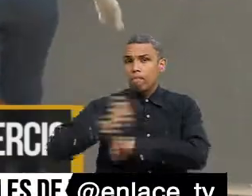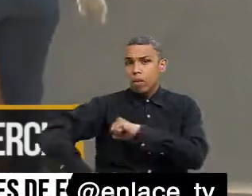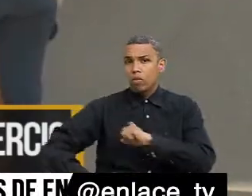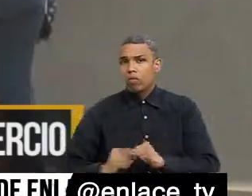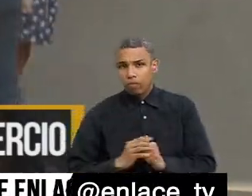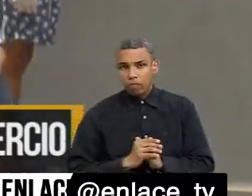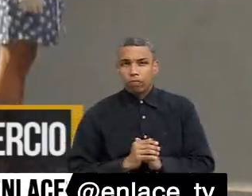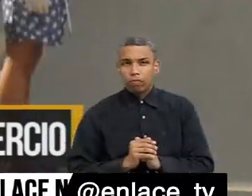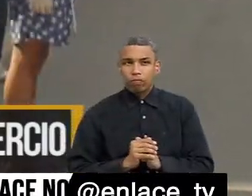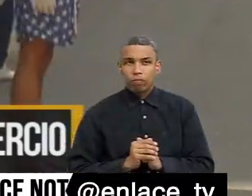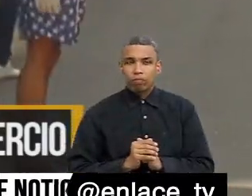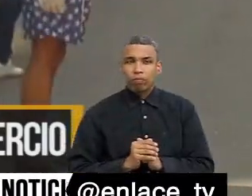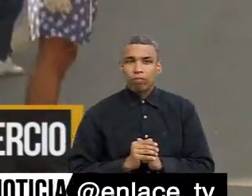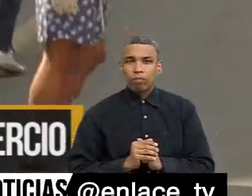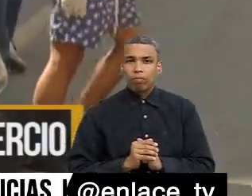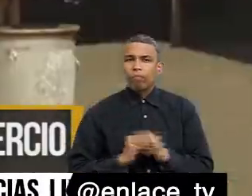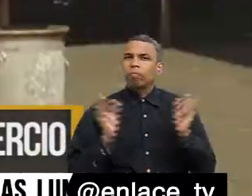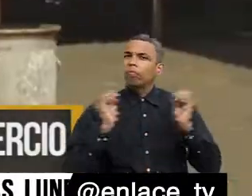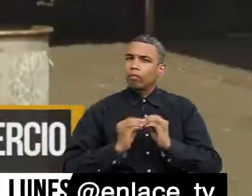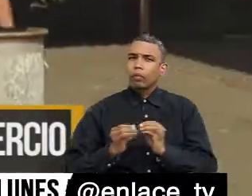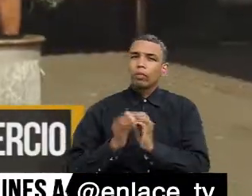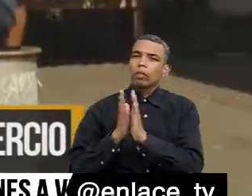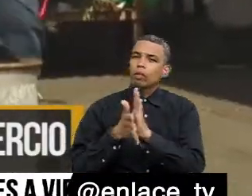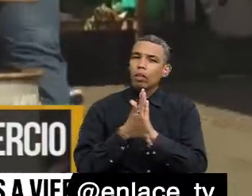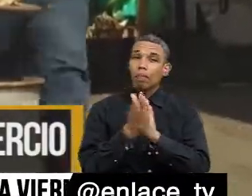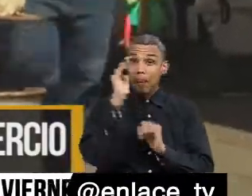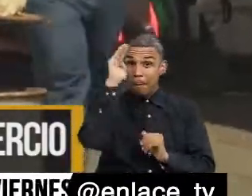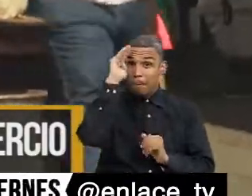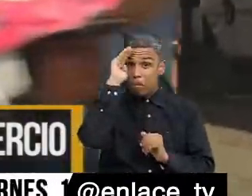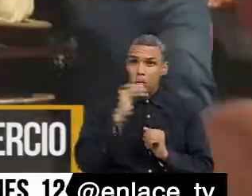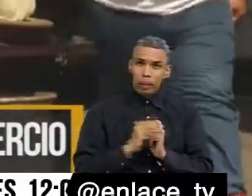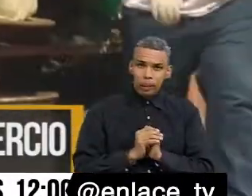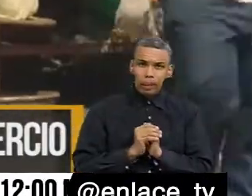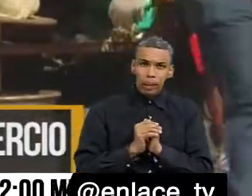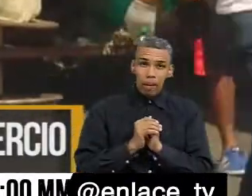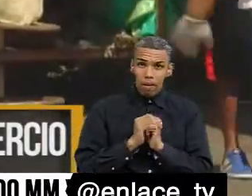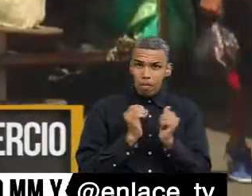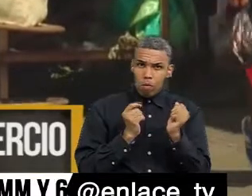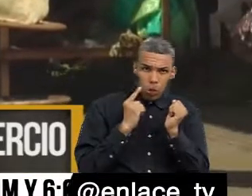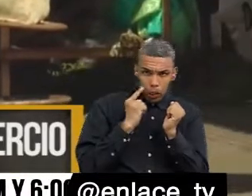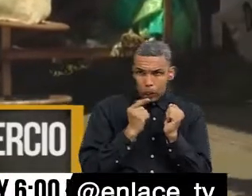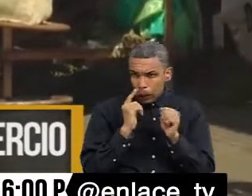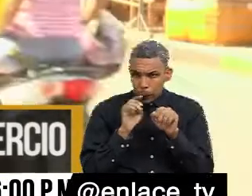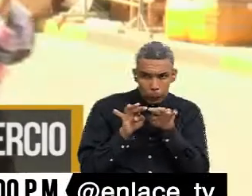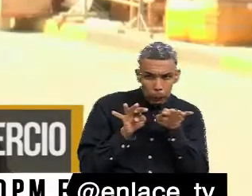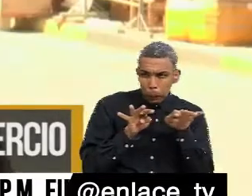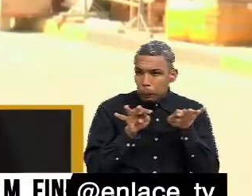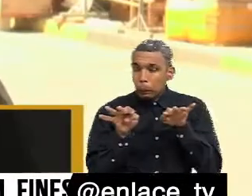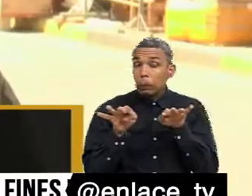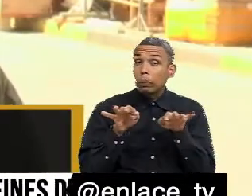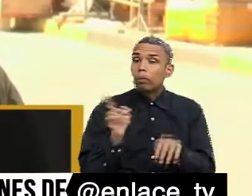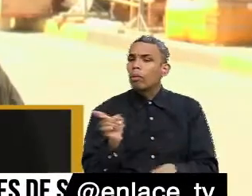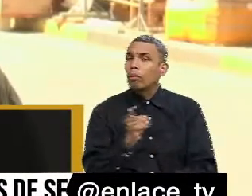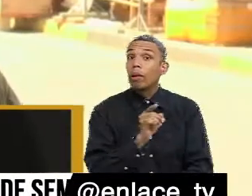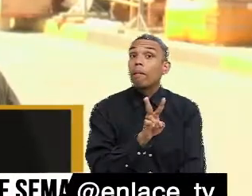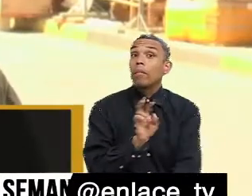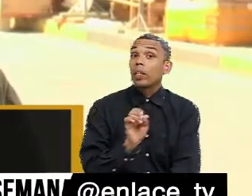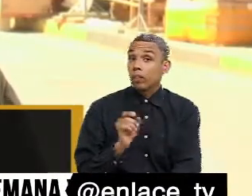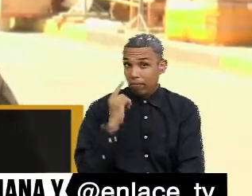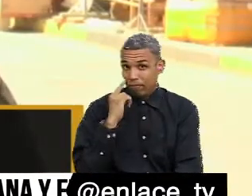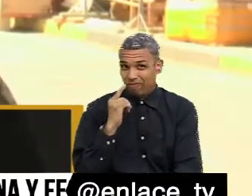autoridades anunciaron que más de 20 hombres que estudiarán este sector de la ciudad para garantizar la seguridad importante que llamen a la policía